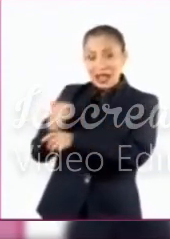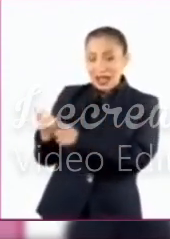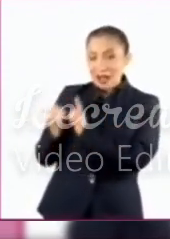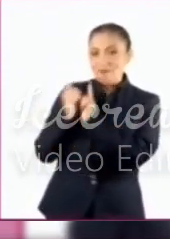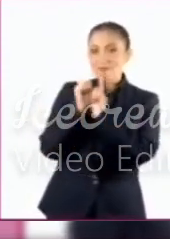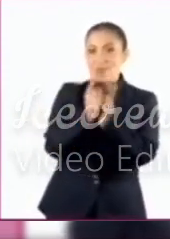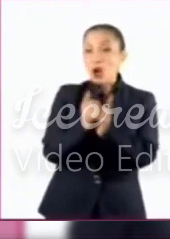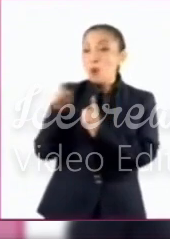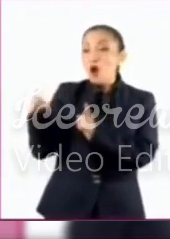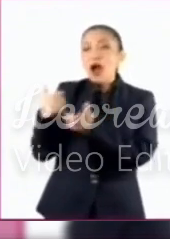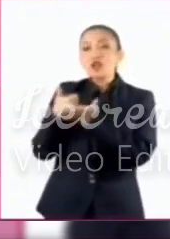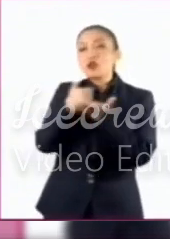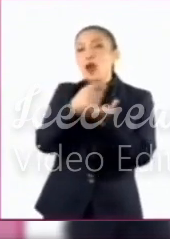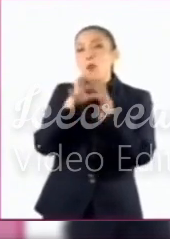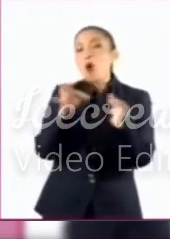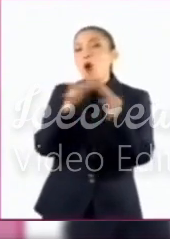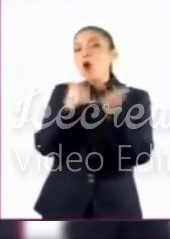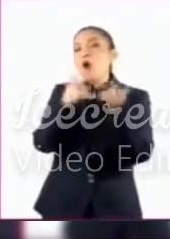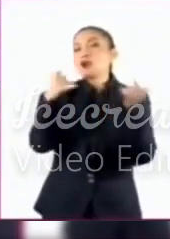sirve como narrador de la historia.